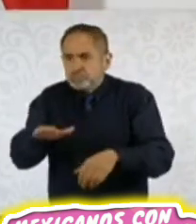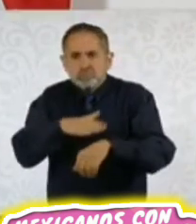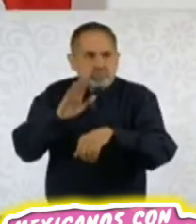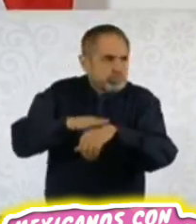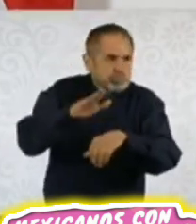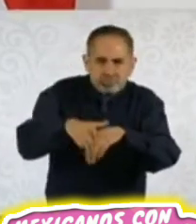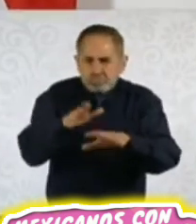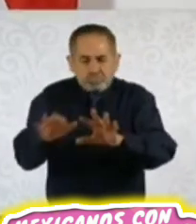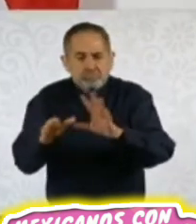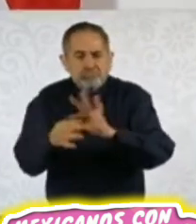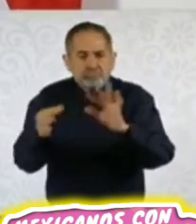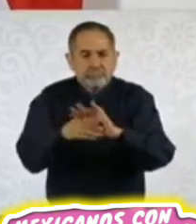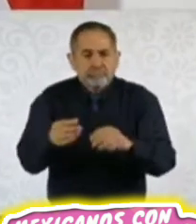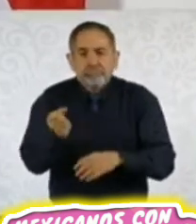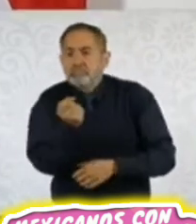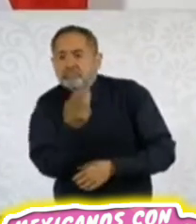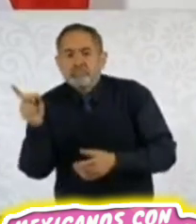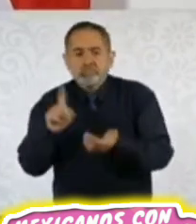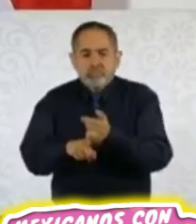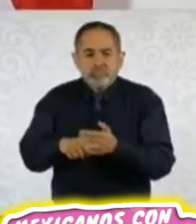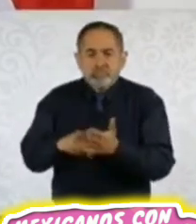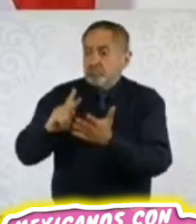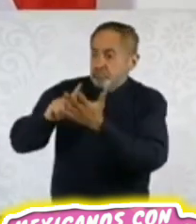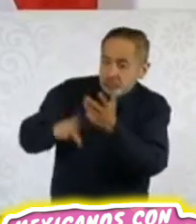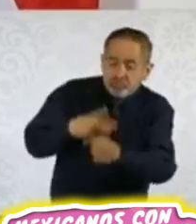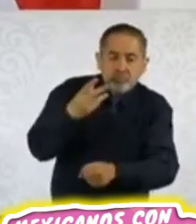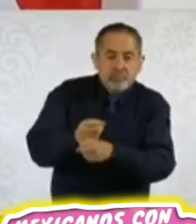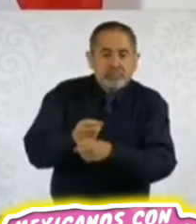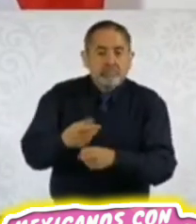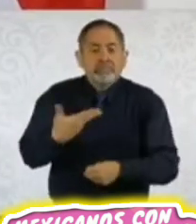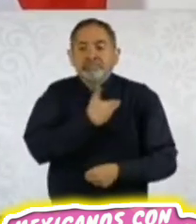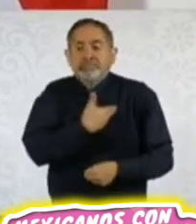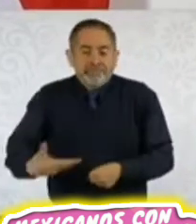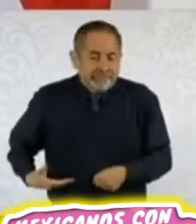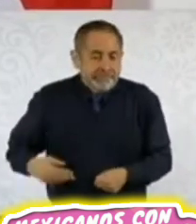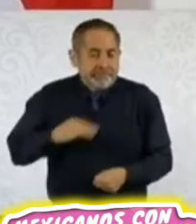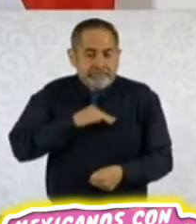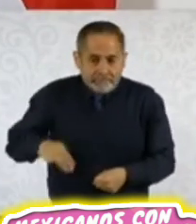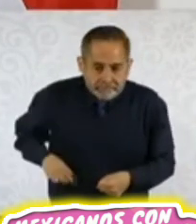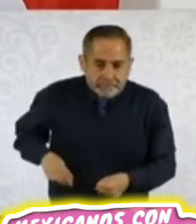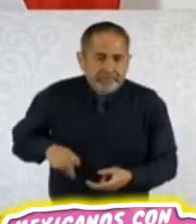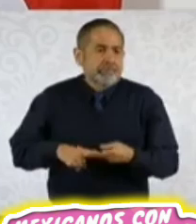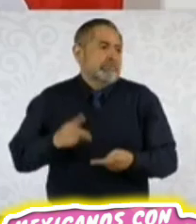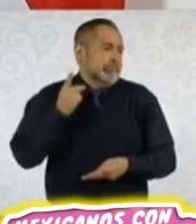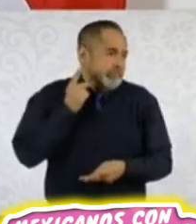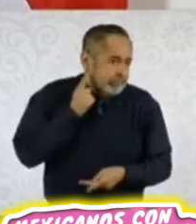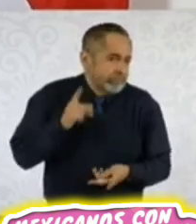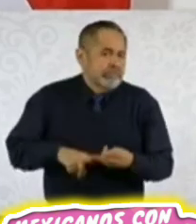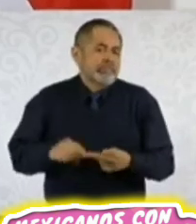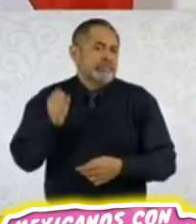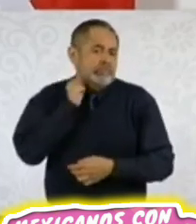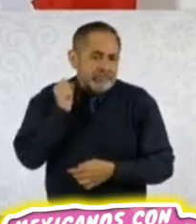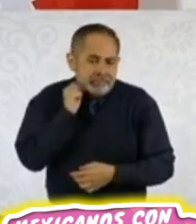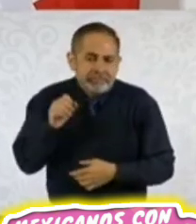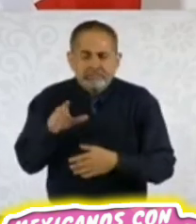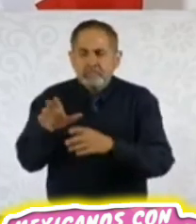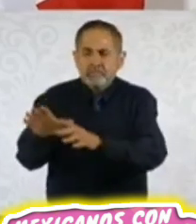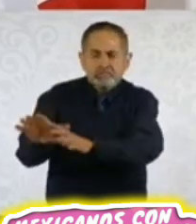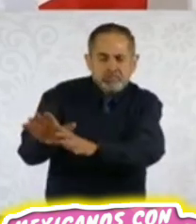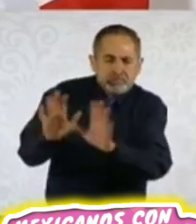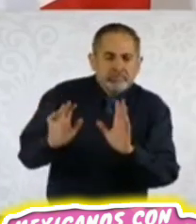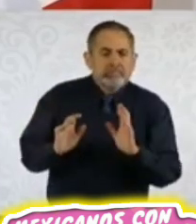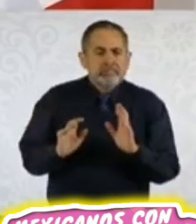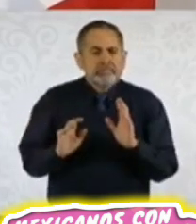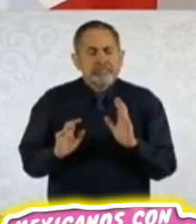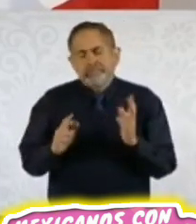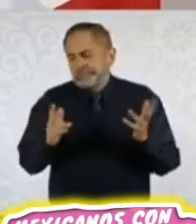momento la reelección a presidente municipal, diputados y senadores. Y ahí es donde,